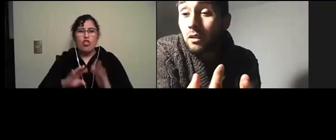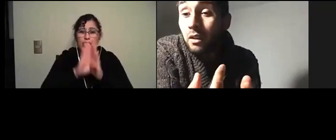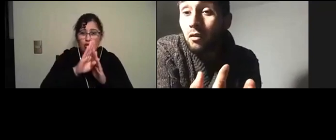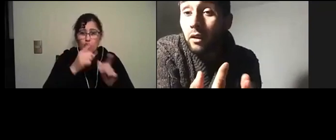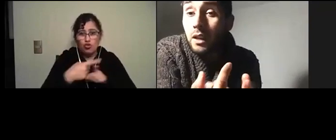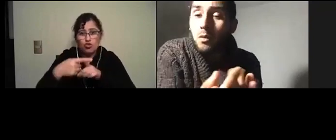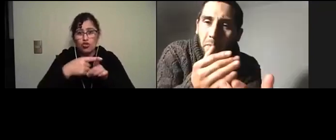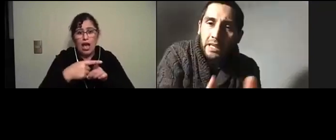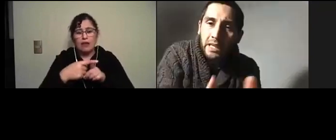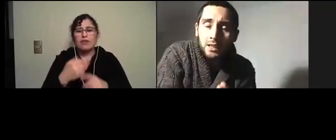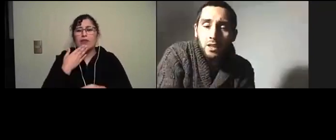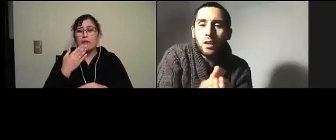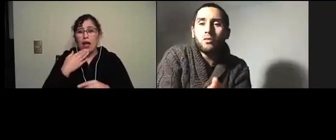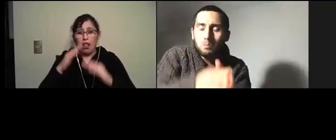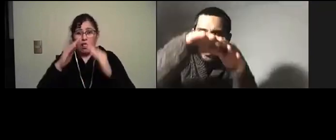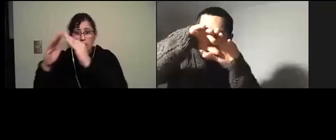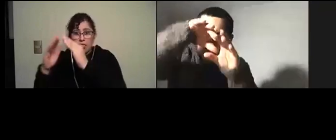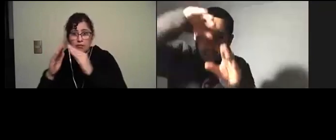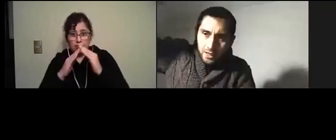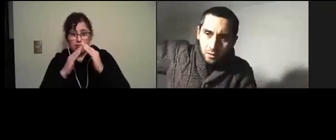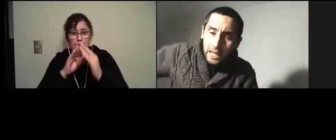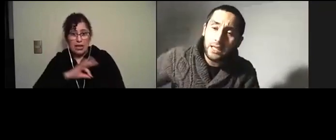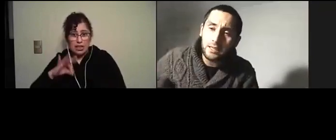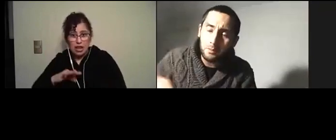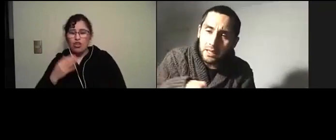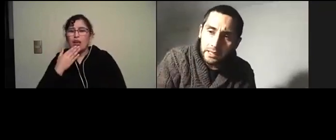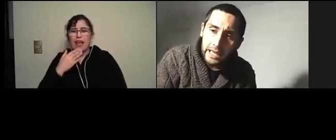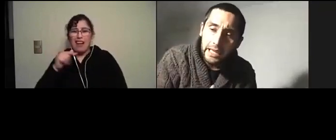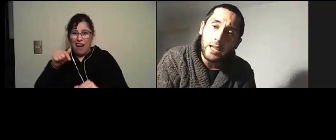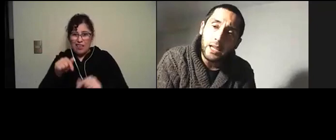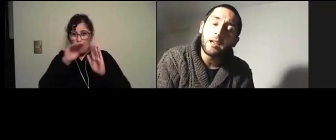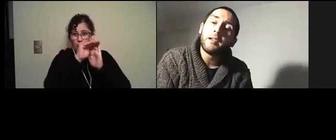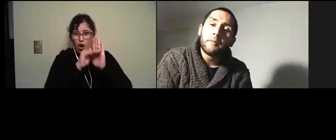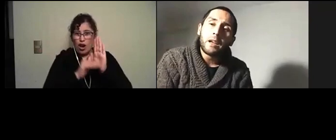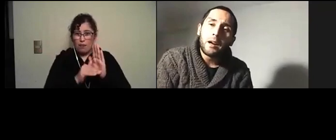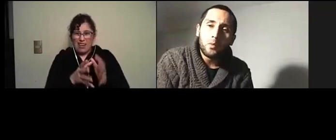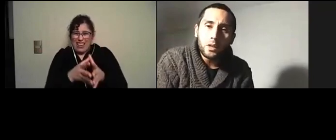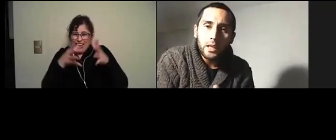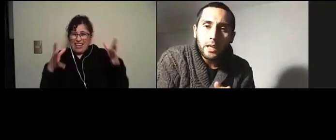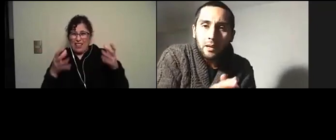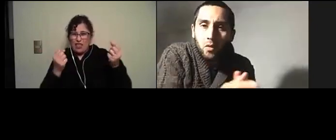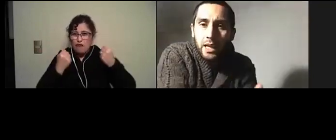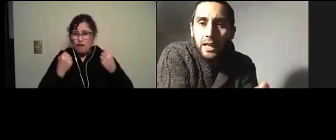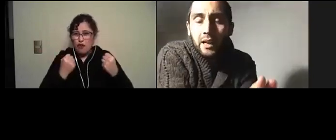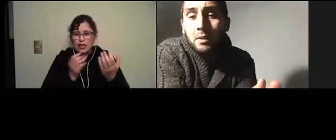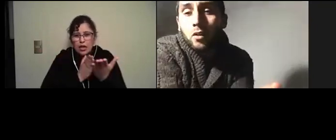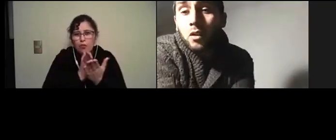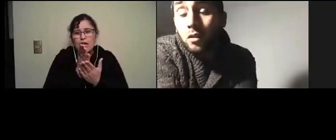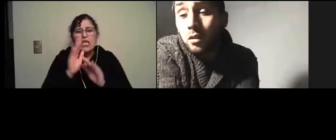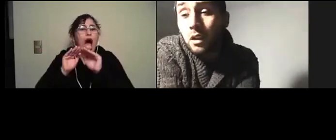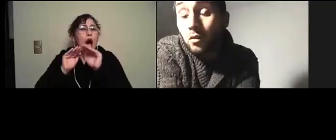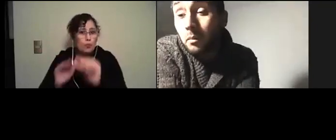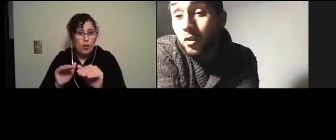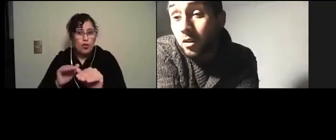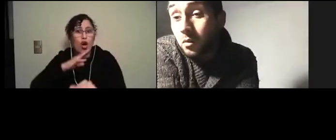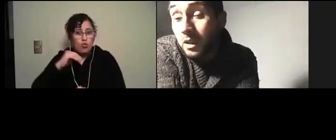Servicio de Vivienda y Urbanismo, para desarrollar un programa nacional, transversal, que apunte a apoyar a las personas